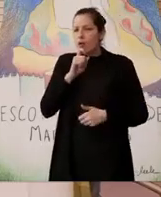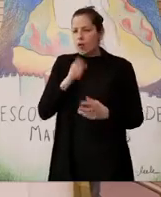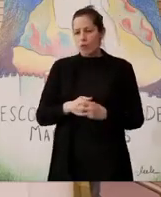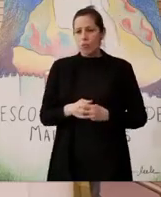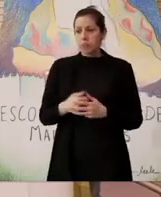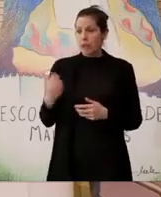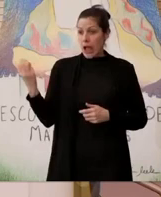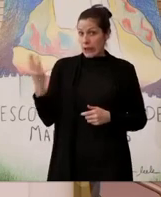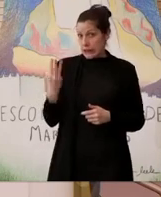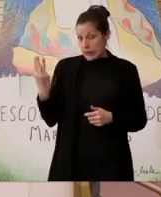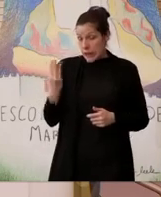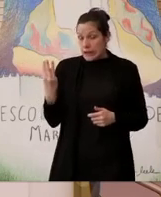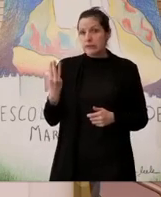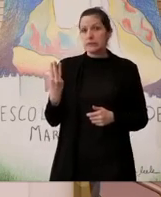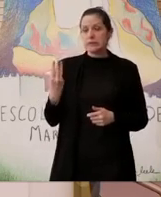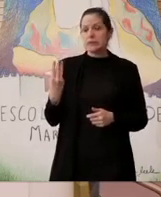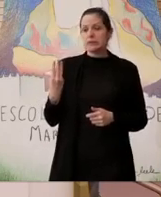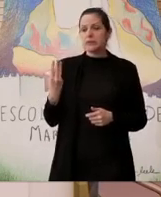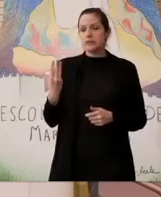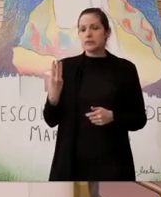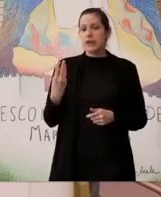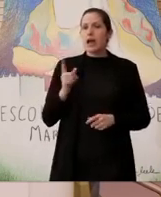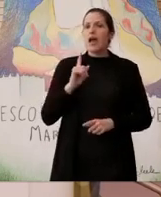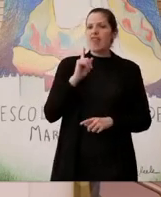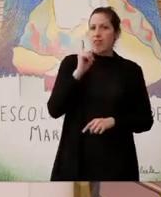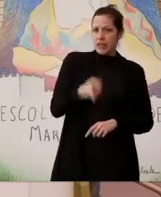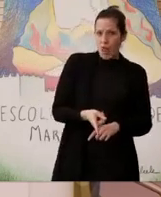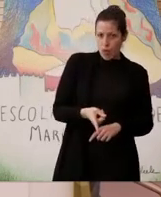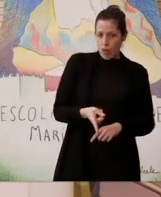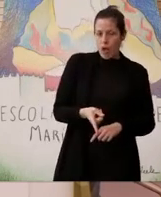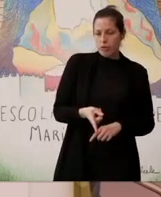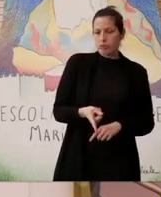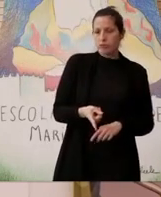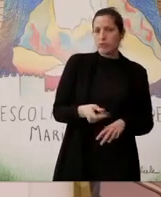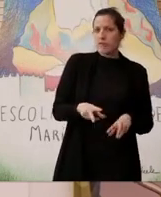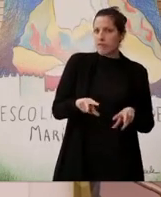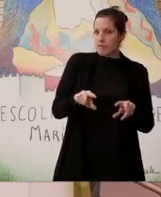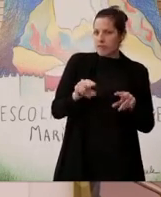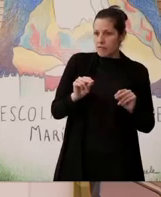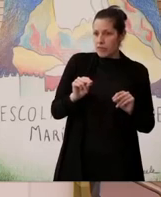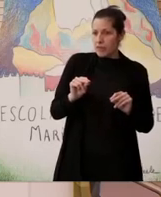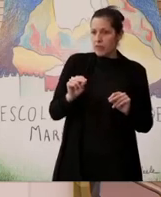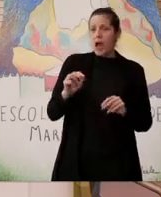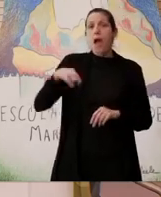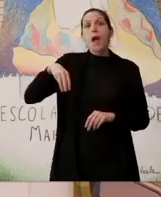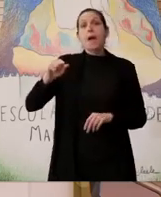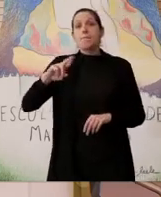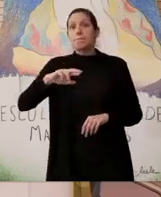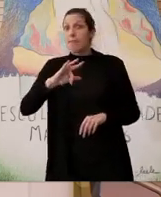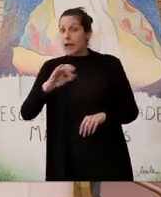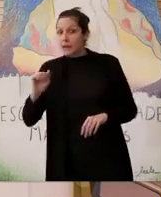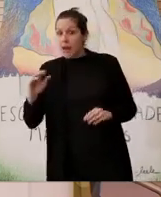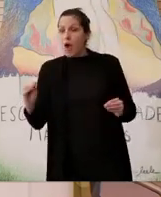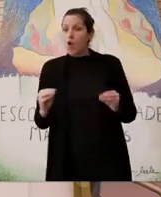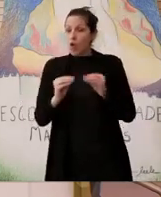llegamos ahí mundo de un dictadura y luego en ocaso de Marta le coincide estar afronteda con joyería da